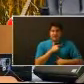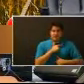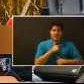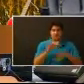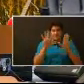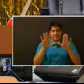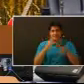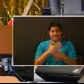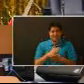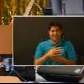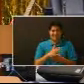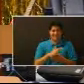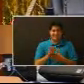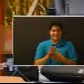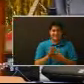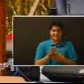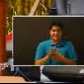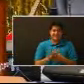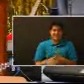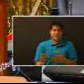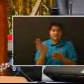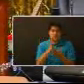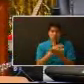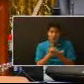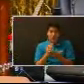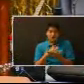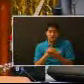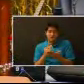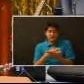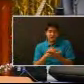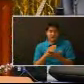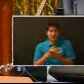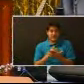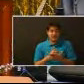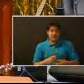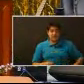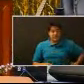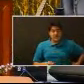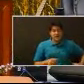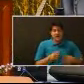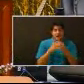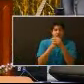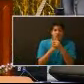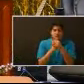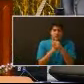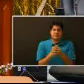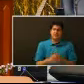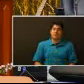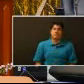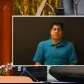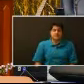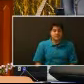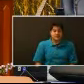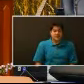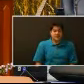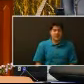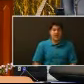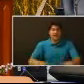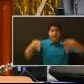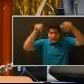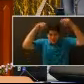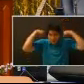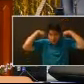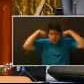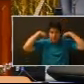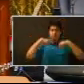El diezmo. La ofrenda, la oración, la intercesión, la